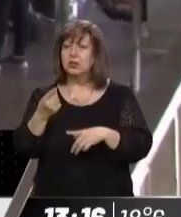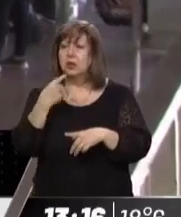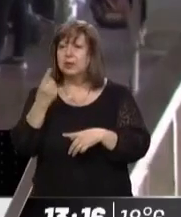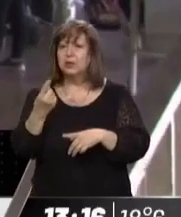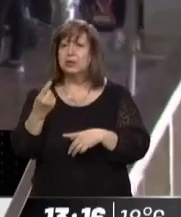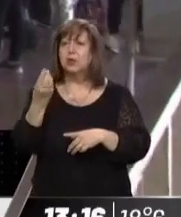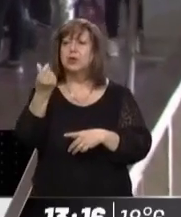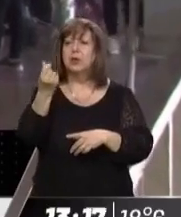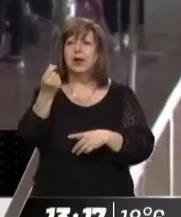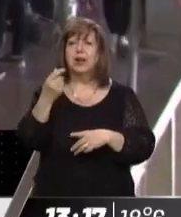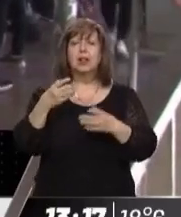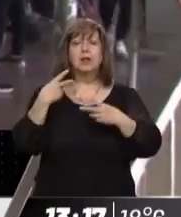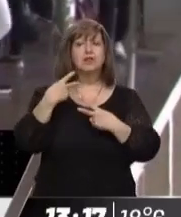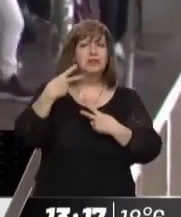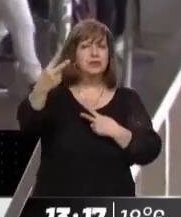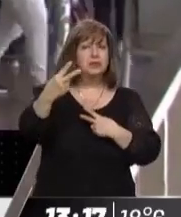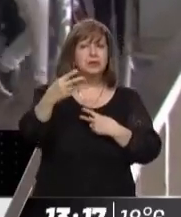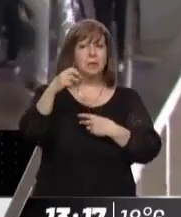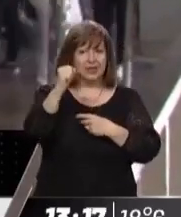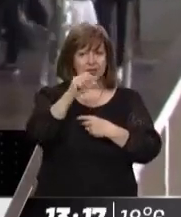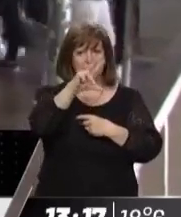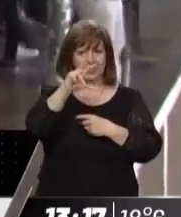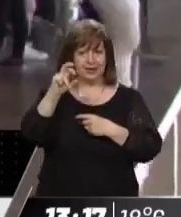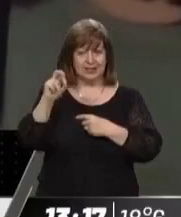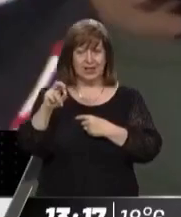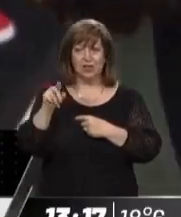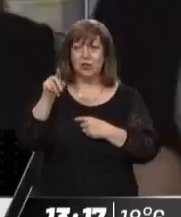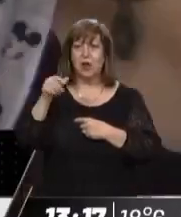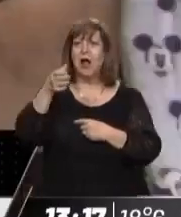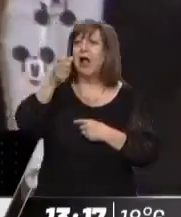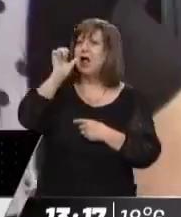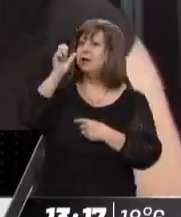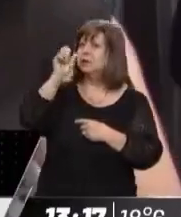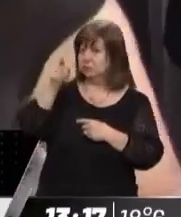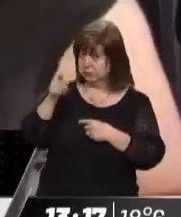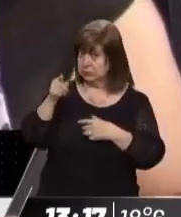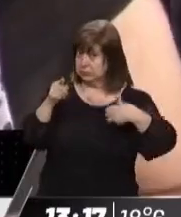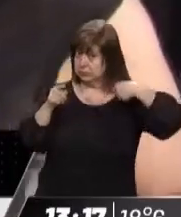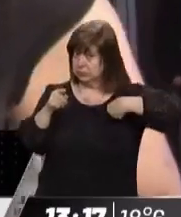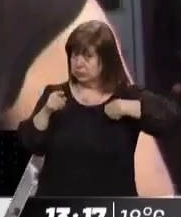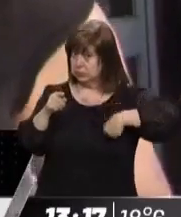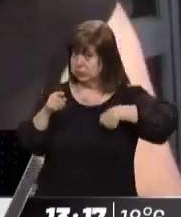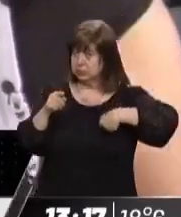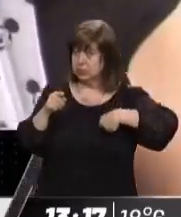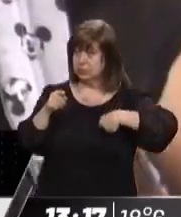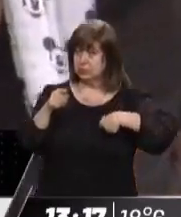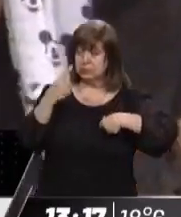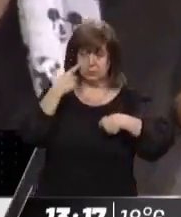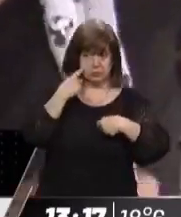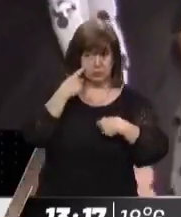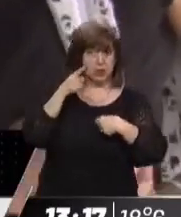sepa no, estamos tranqui. ¿Cómo que vos sepas no? Es que no organicé nada. ¿Tienen pensado comprar allá algo